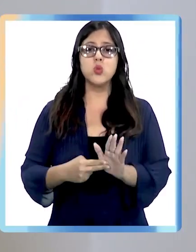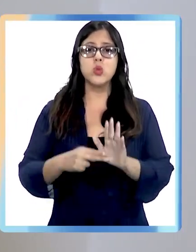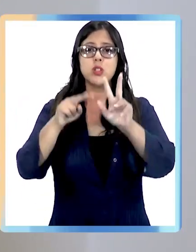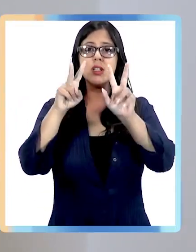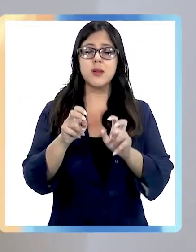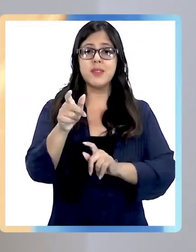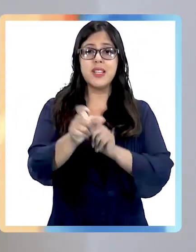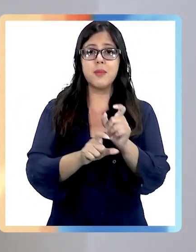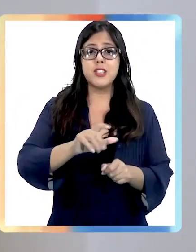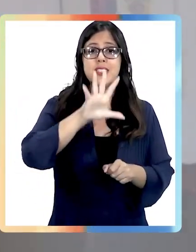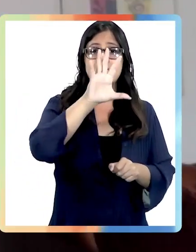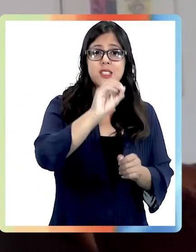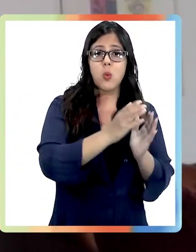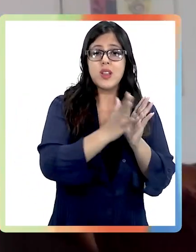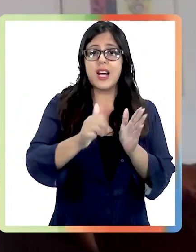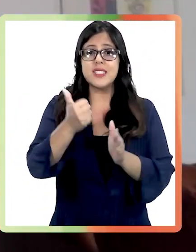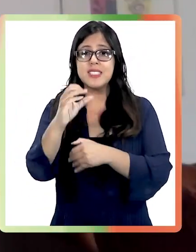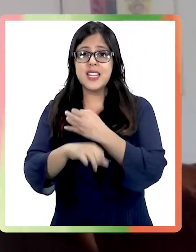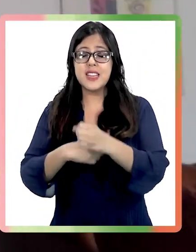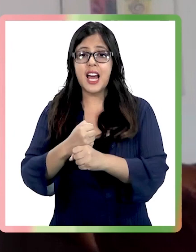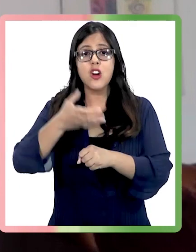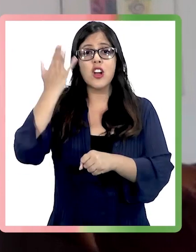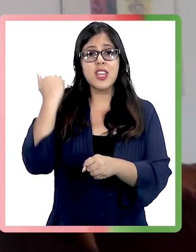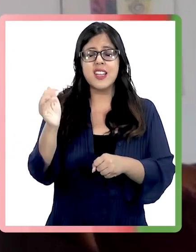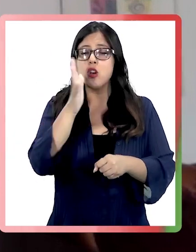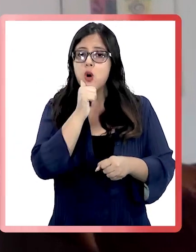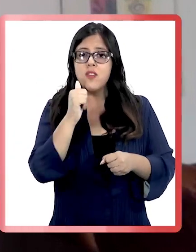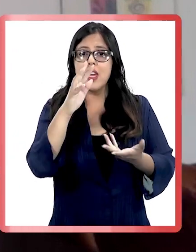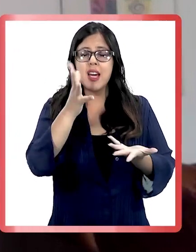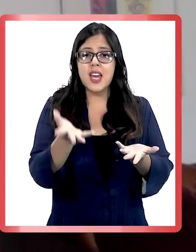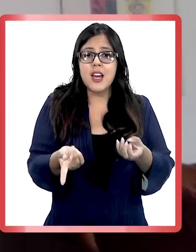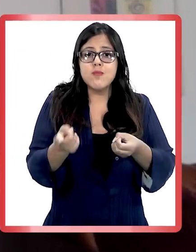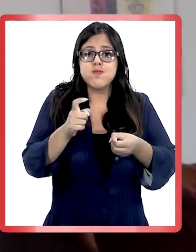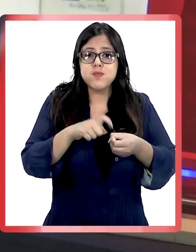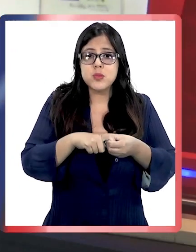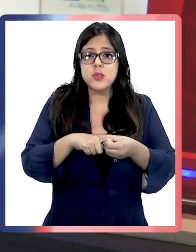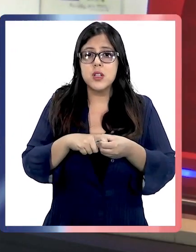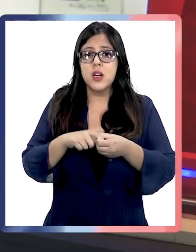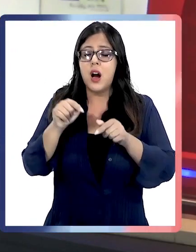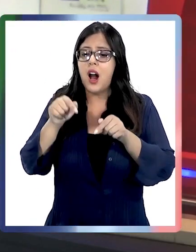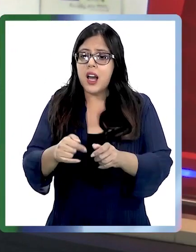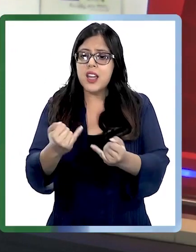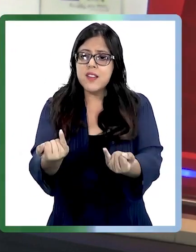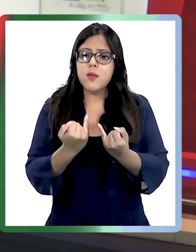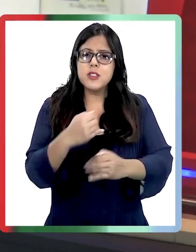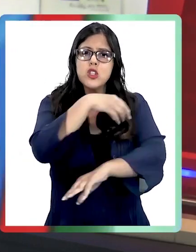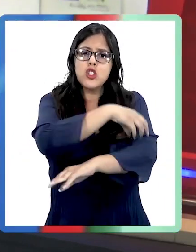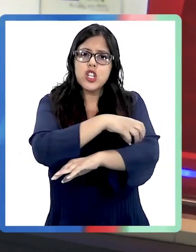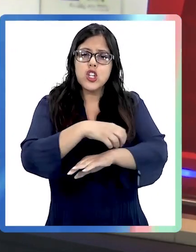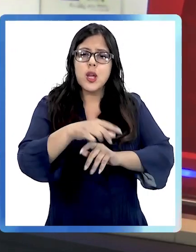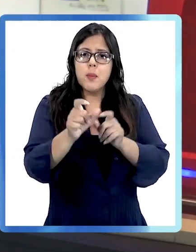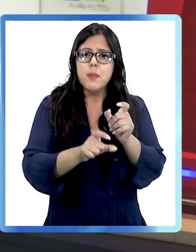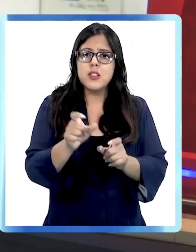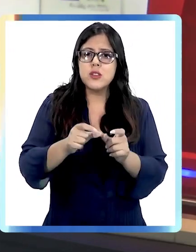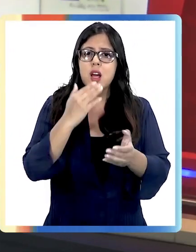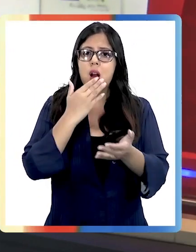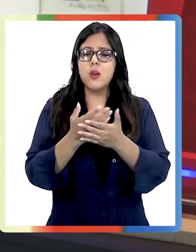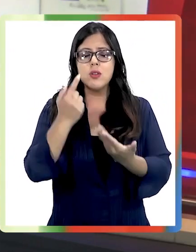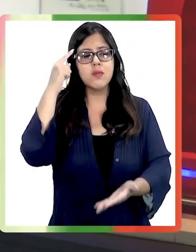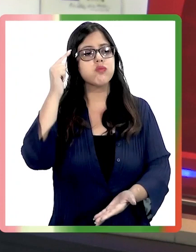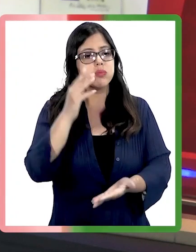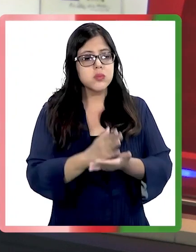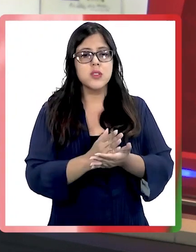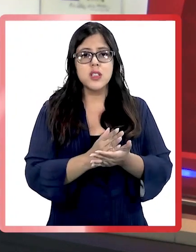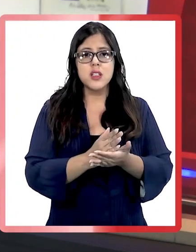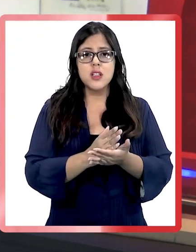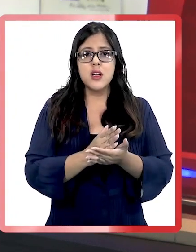incluso dar cuenta de la cobertura de la gente entre 50 y 60 años, que antes no estaban incorporados. Nos han reportado desde las regiones varias personas que